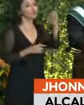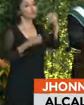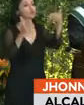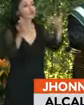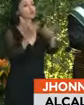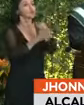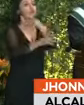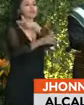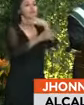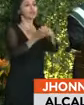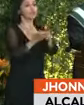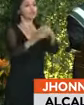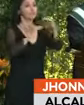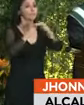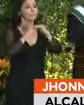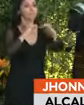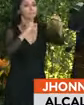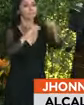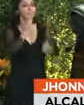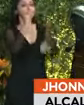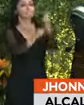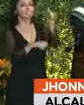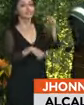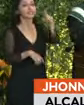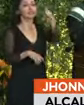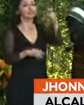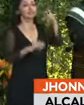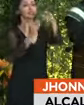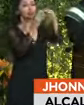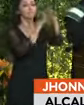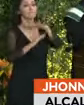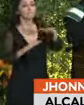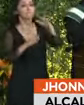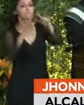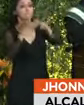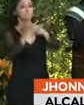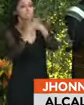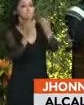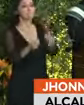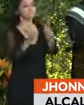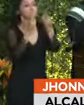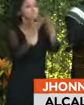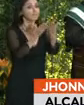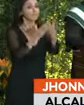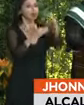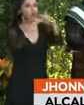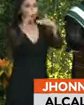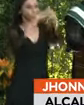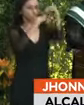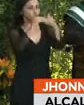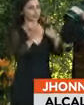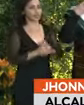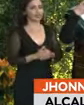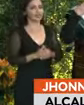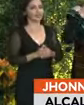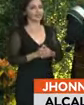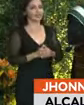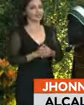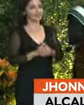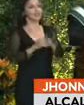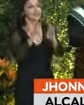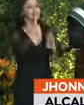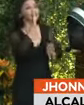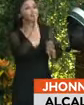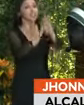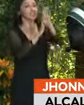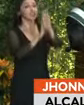200 nuevos kilómetros de pavimento a más de 100 barrios que ya empezamos a entregar y empezamos a construir. Ese es el